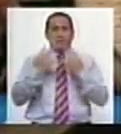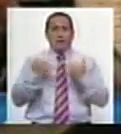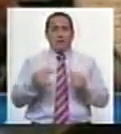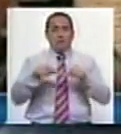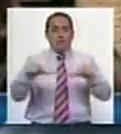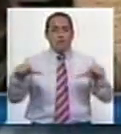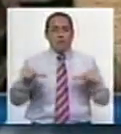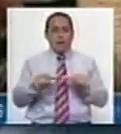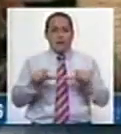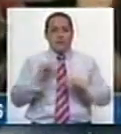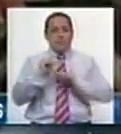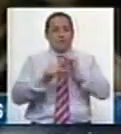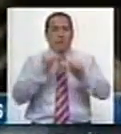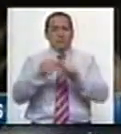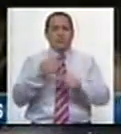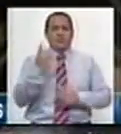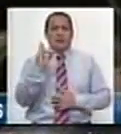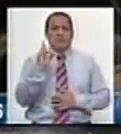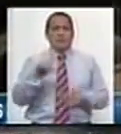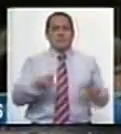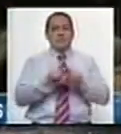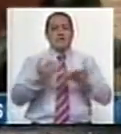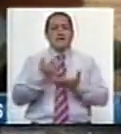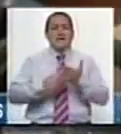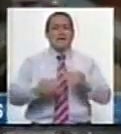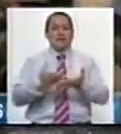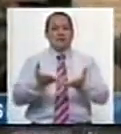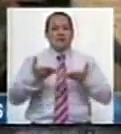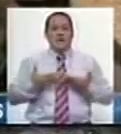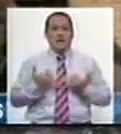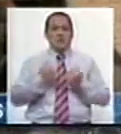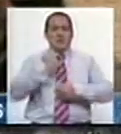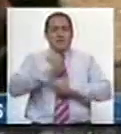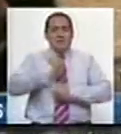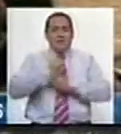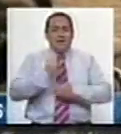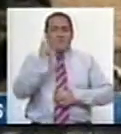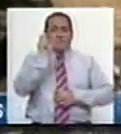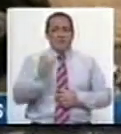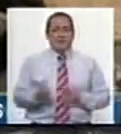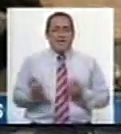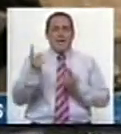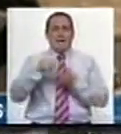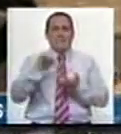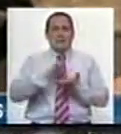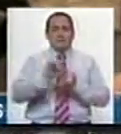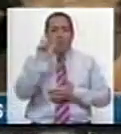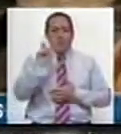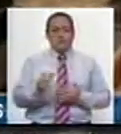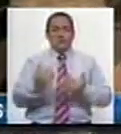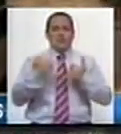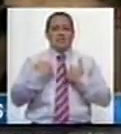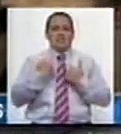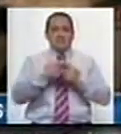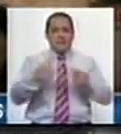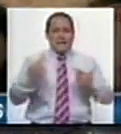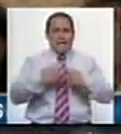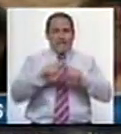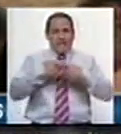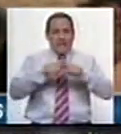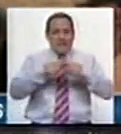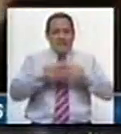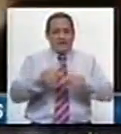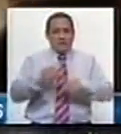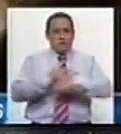CITE textil camélido, que nos va a permitir trabajar desde el productor hasta que el que produce la fibra, la hilandería y los